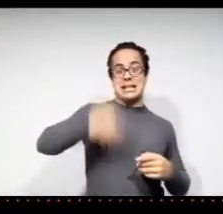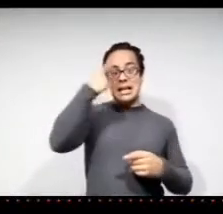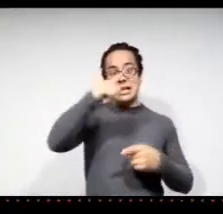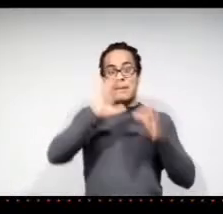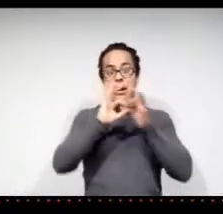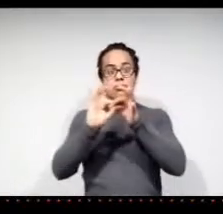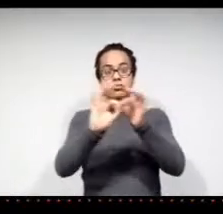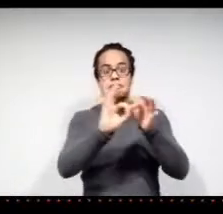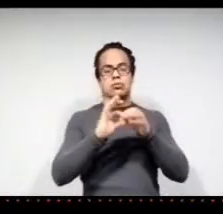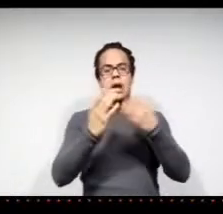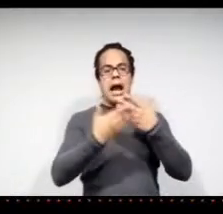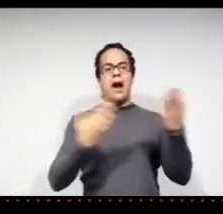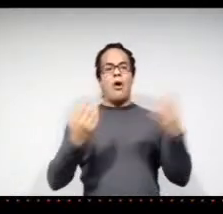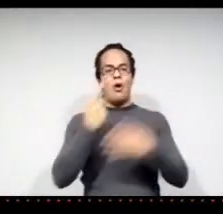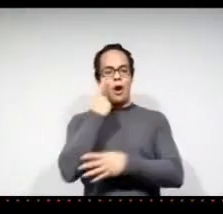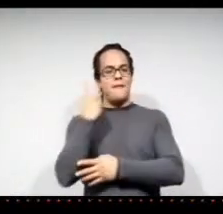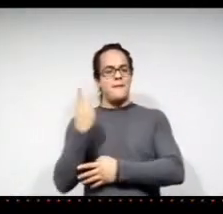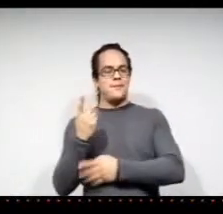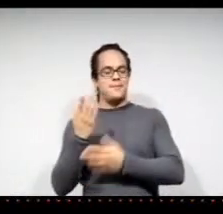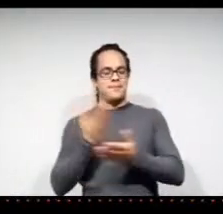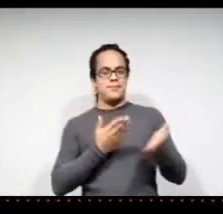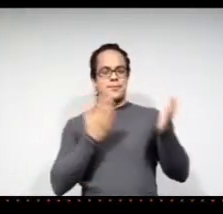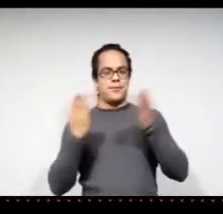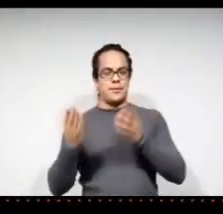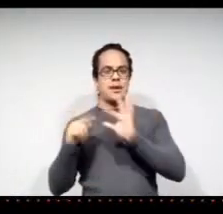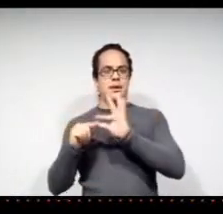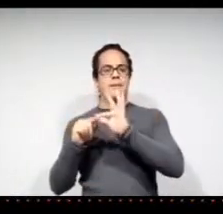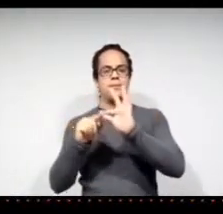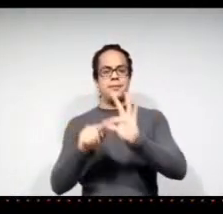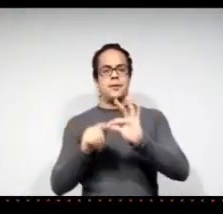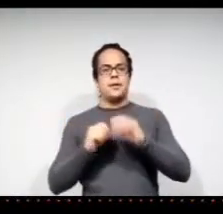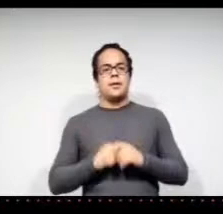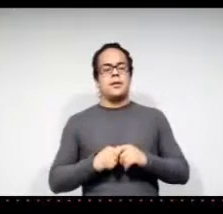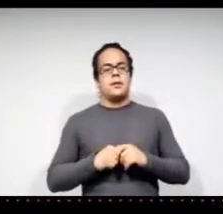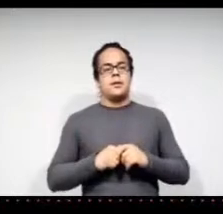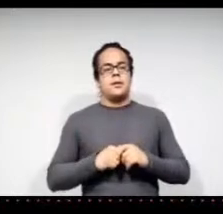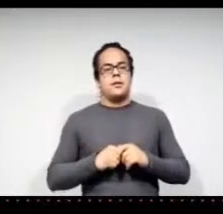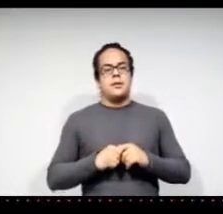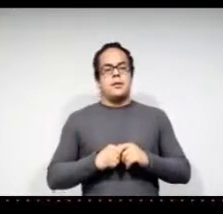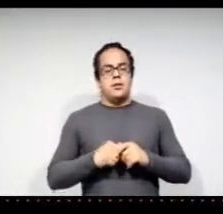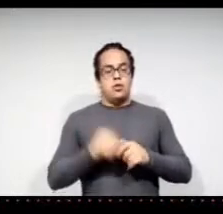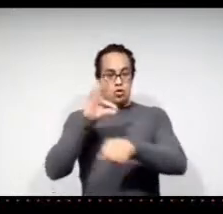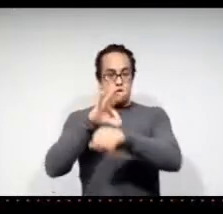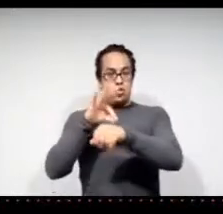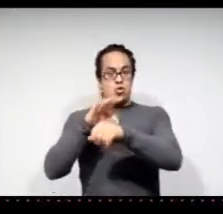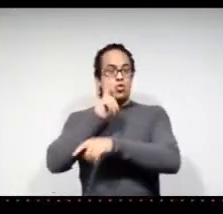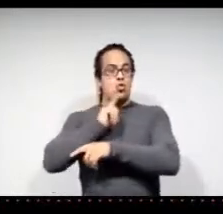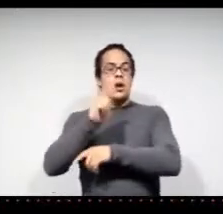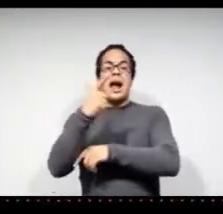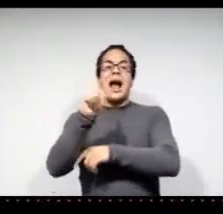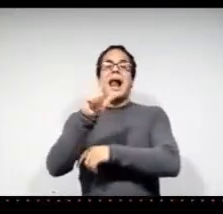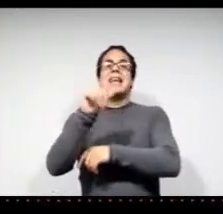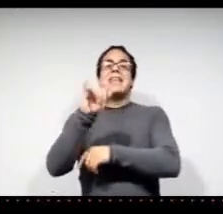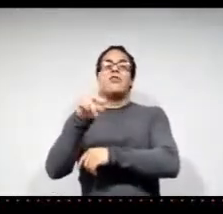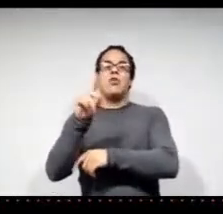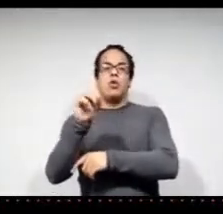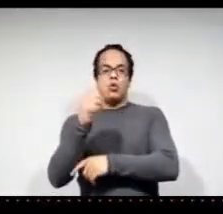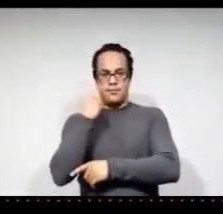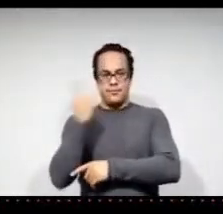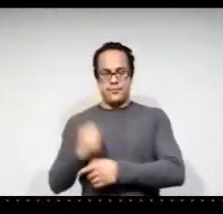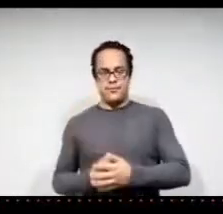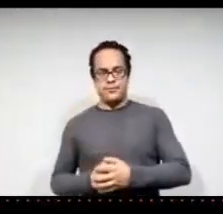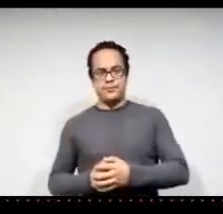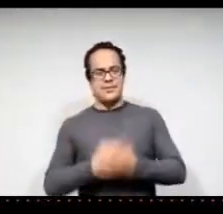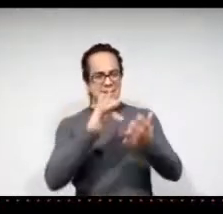Voy a pasar ahora el micrófono a la doctora Galindo. Por favor, Diana. Muchas gracias.